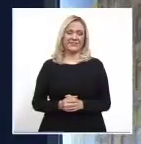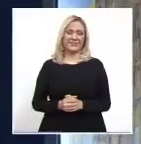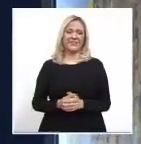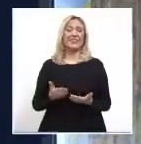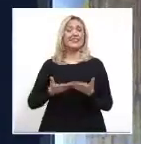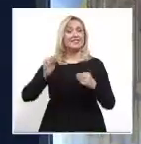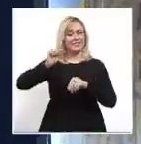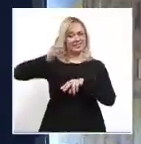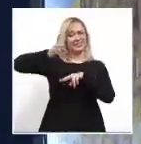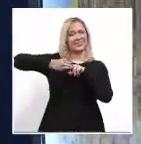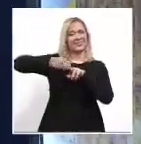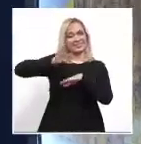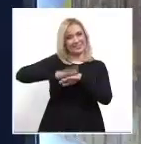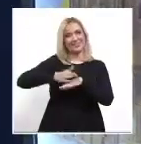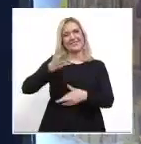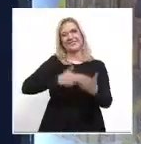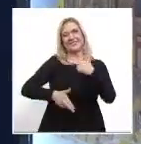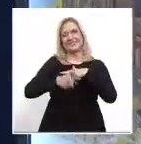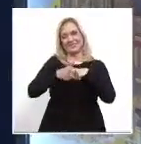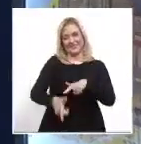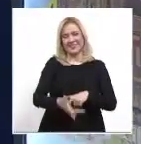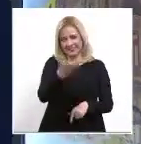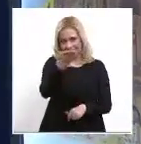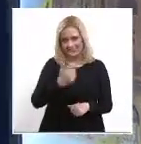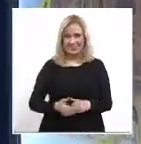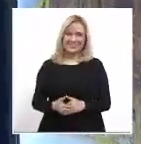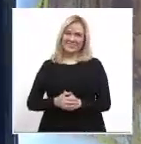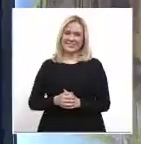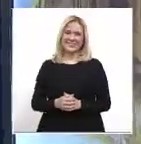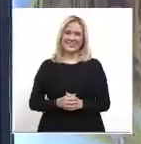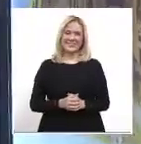Es momento de un corte, no se vaya, continuamos con más.